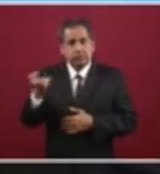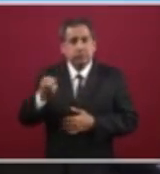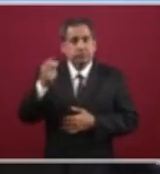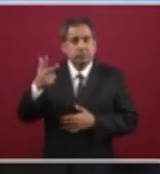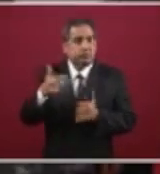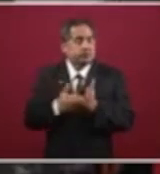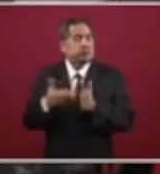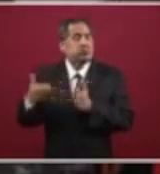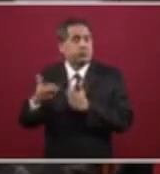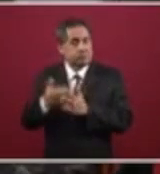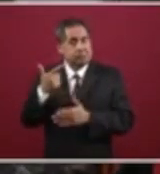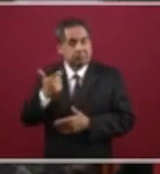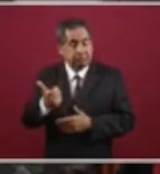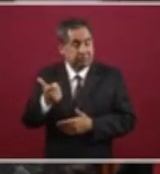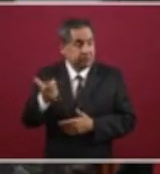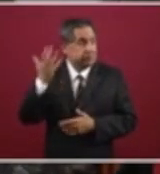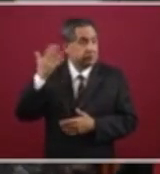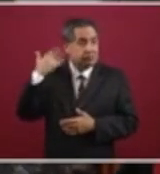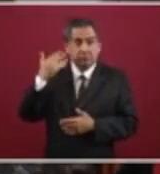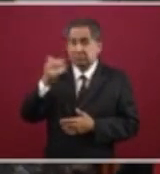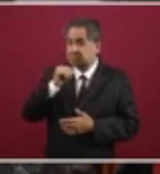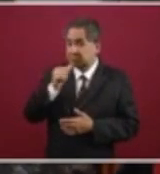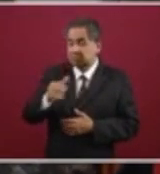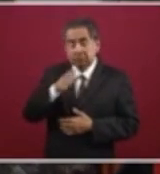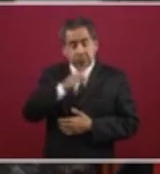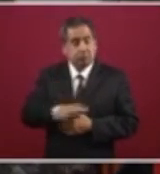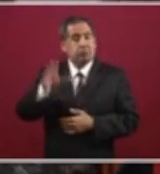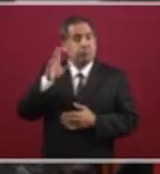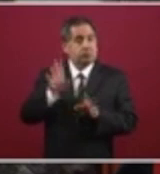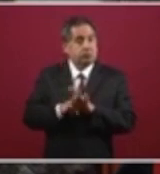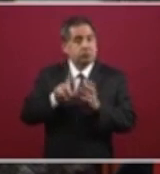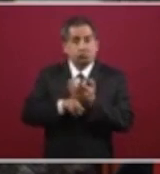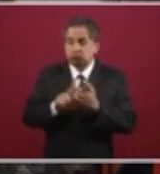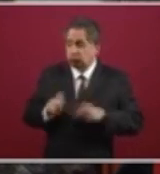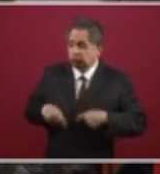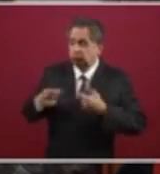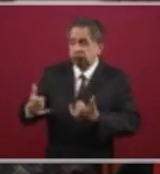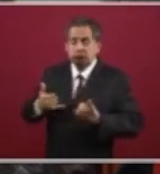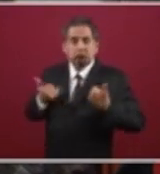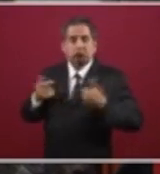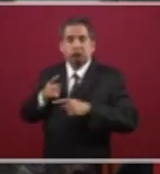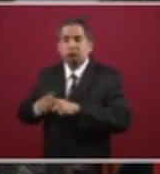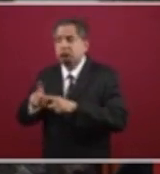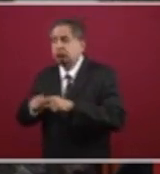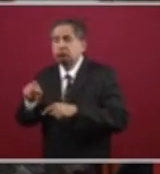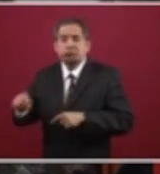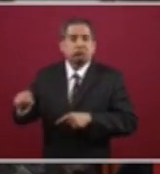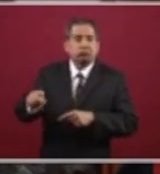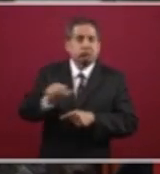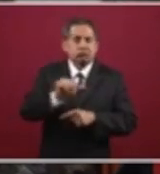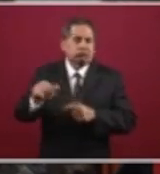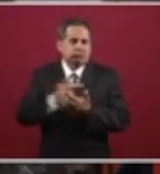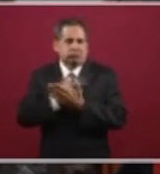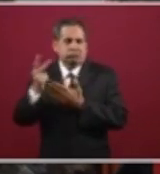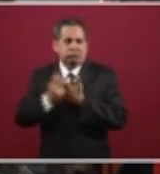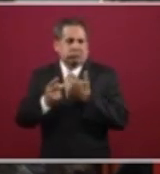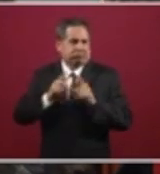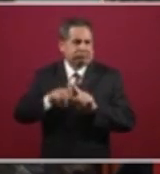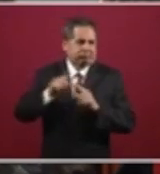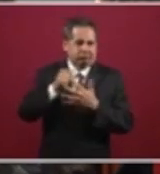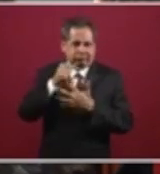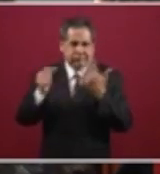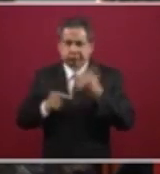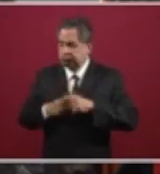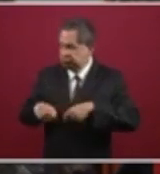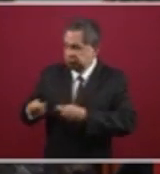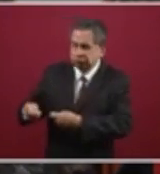311.308 millones de pesos para las juventudes en los distintos programas que hoy atienden a las y